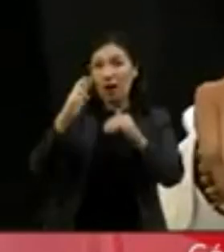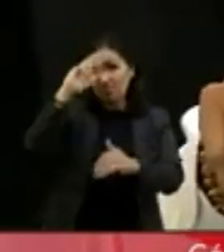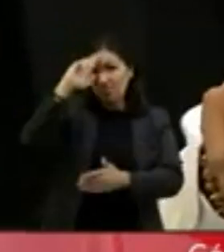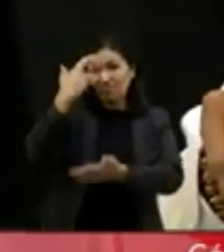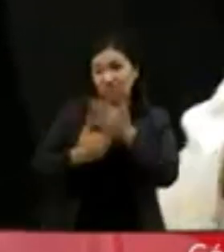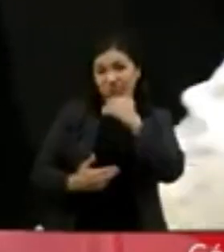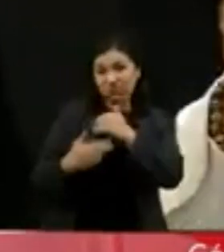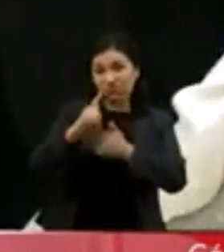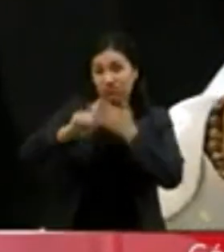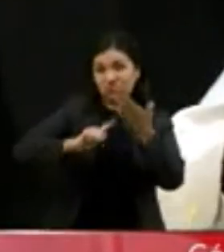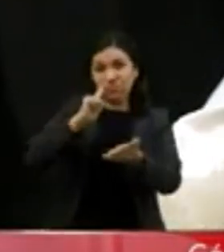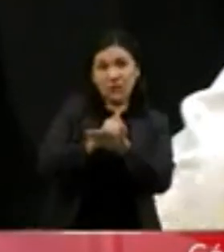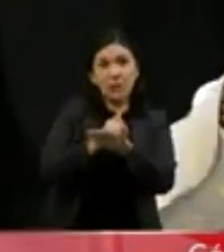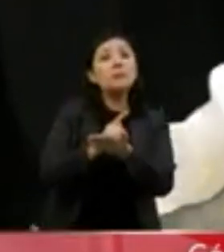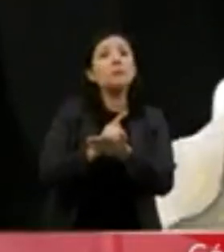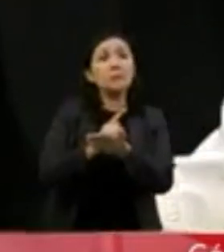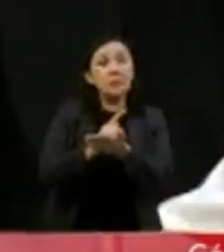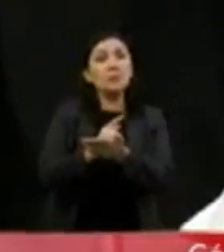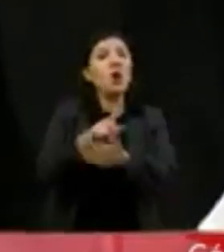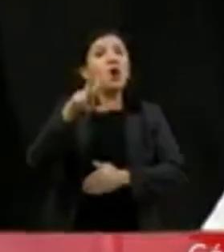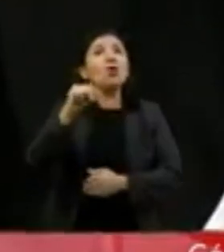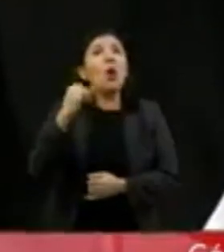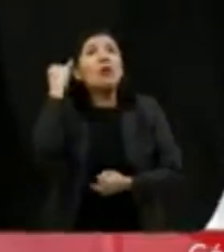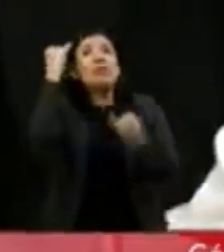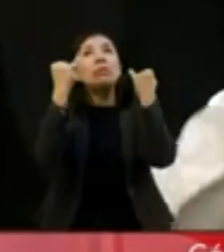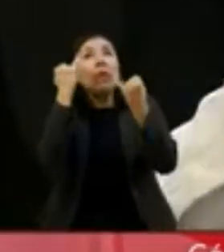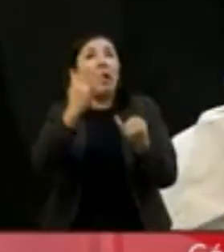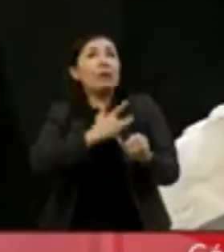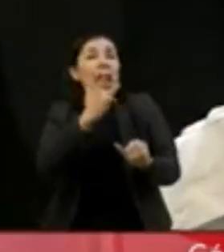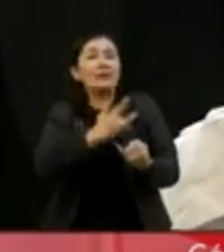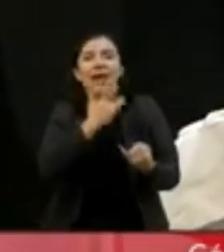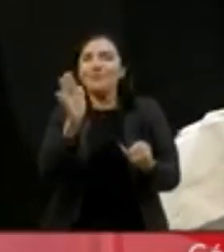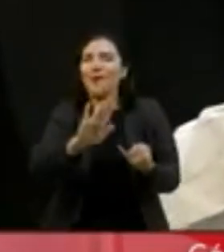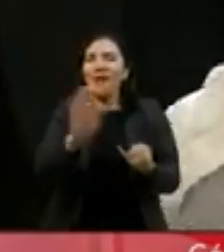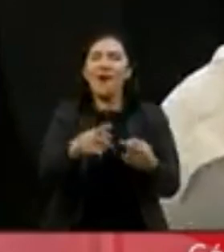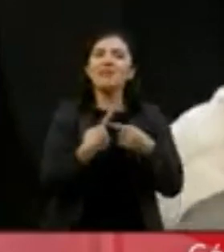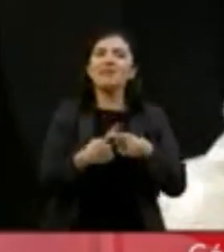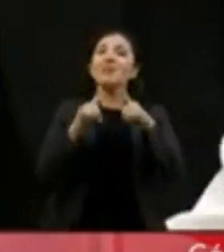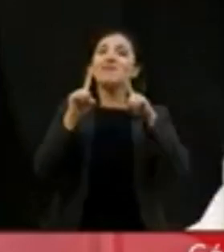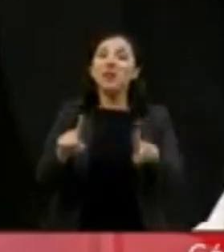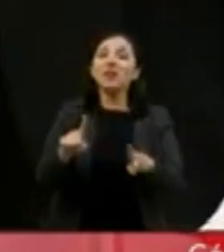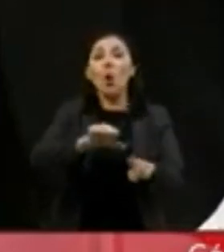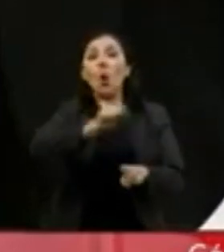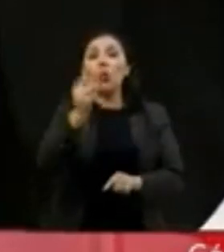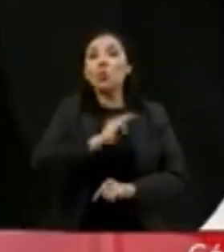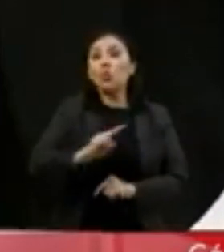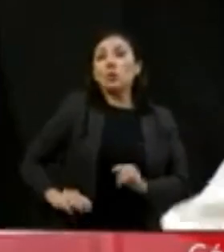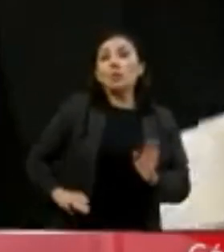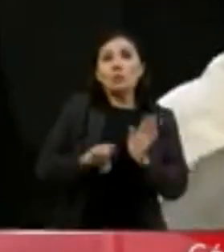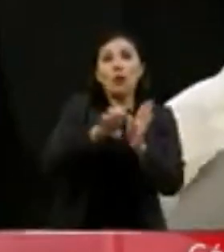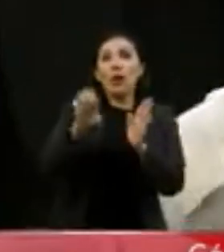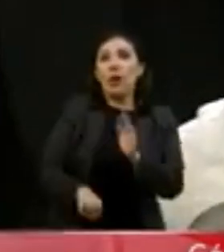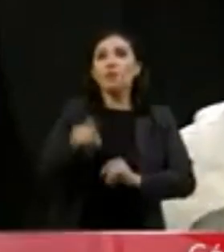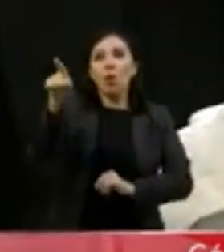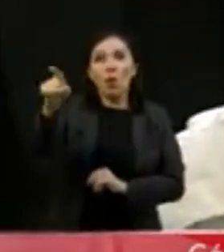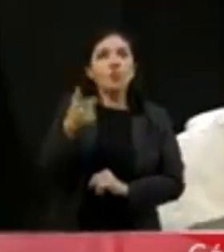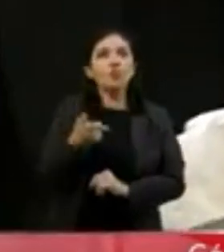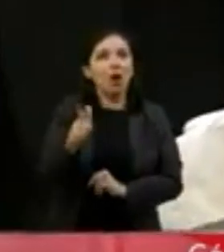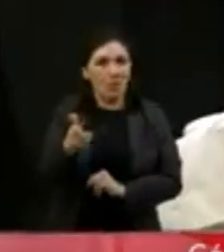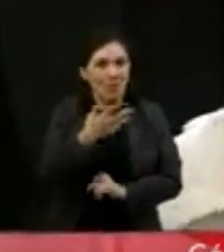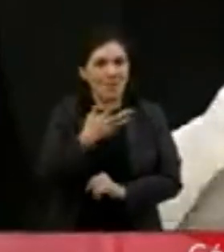delictiva no de percepción de lo que usted crea a diferencia de municipios como en en